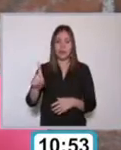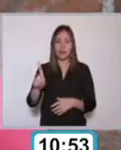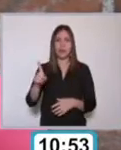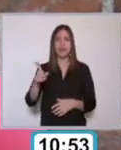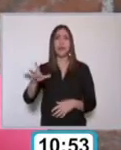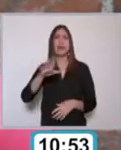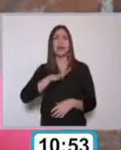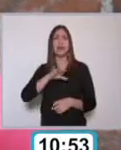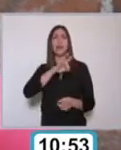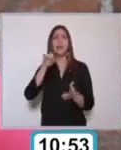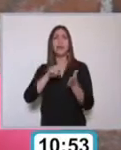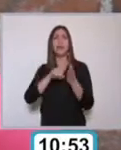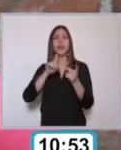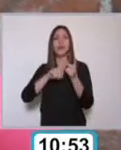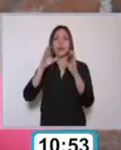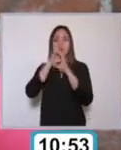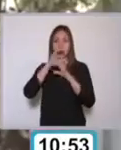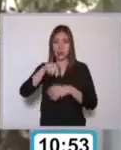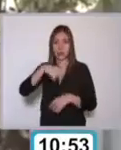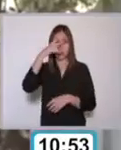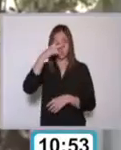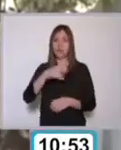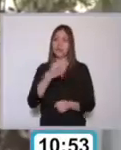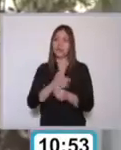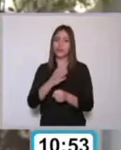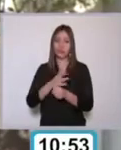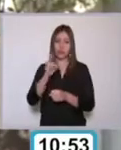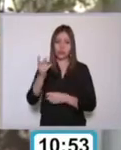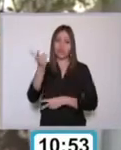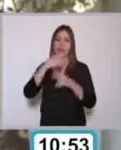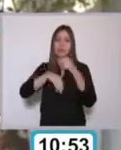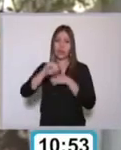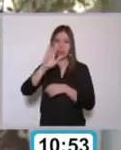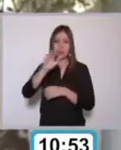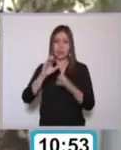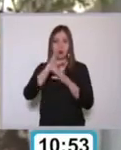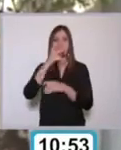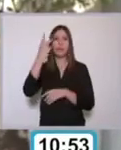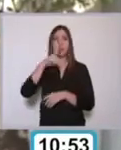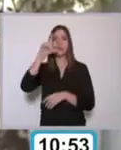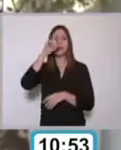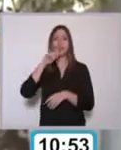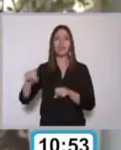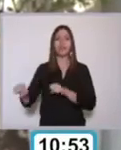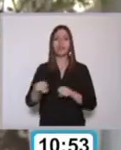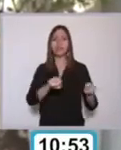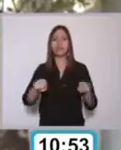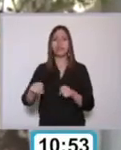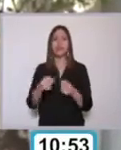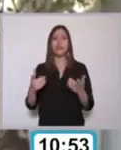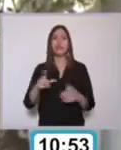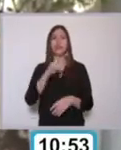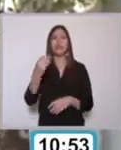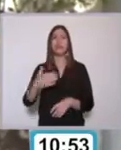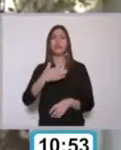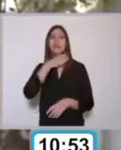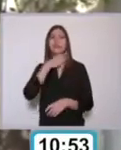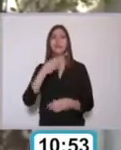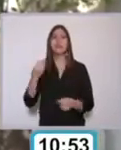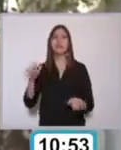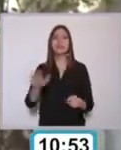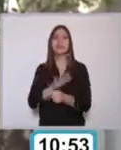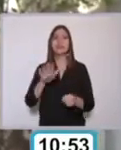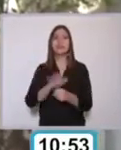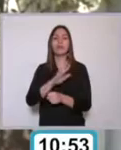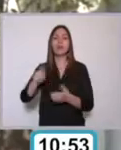pero ¿hay presentaciones aquí en México? En esta ocasión no, veníamos a hacer presentaciones debido al terremoto, se saturó pues toda la industria y